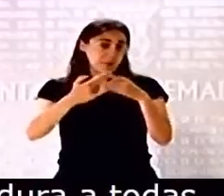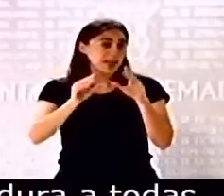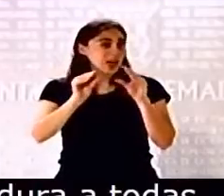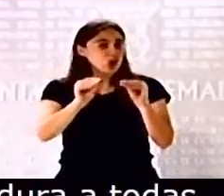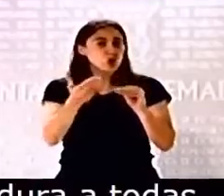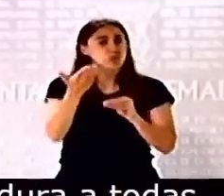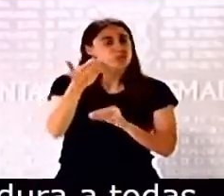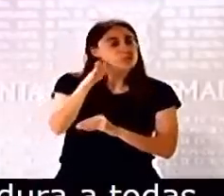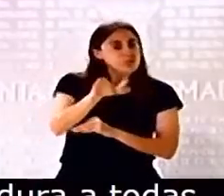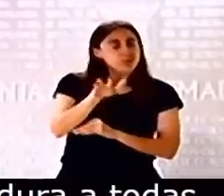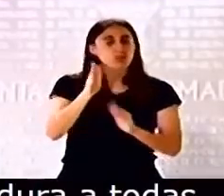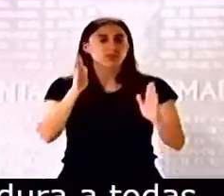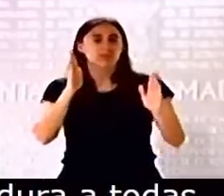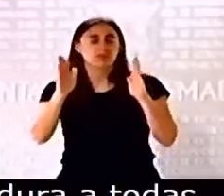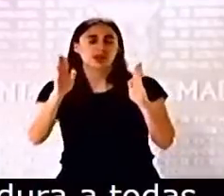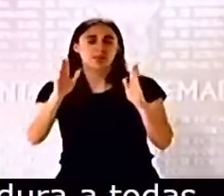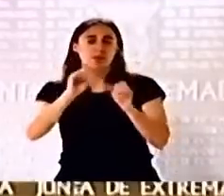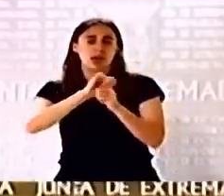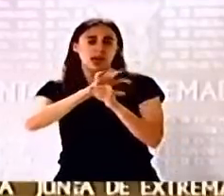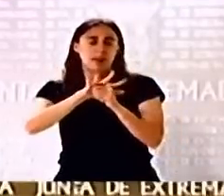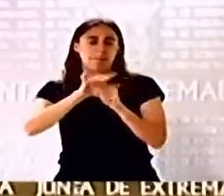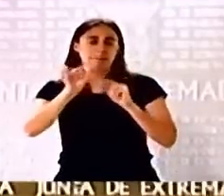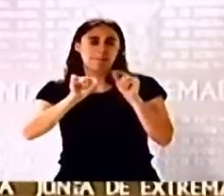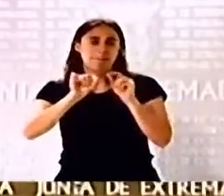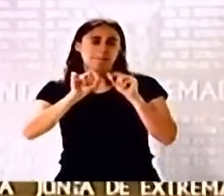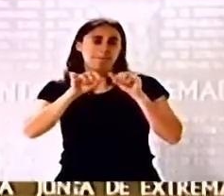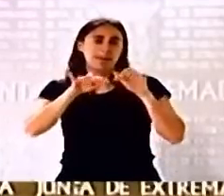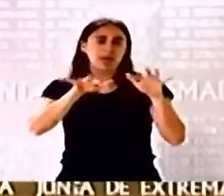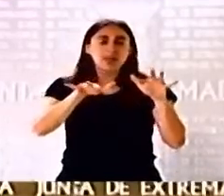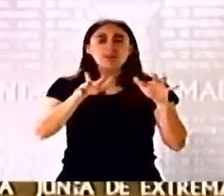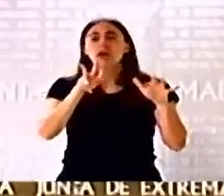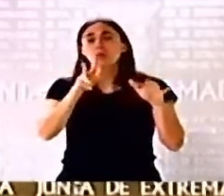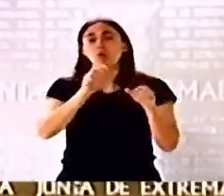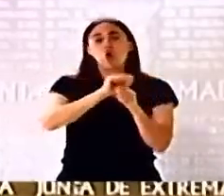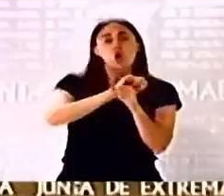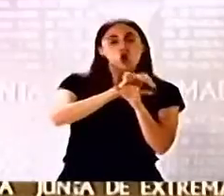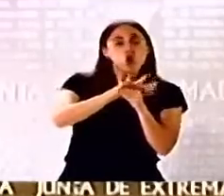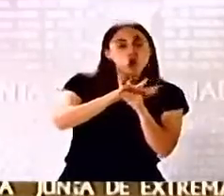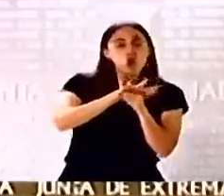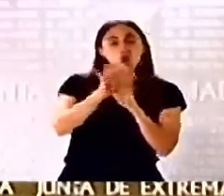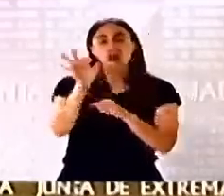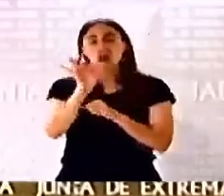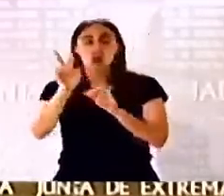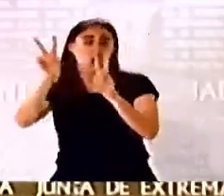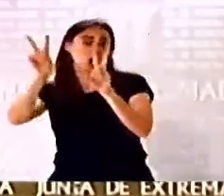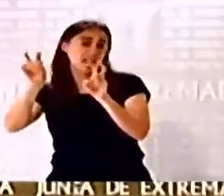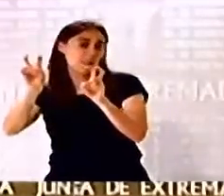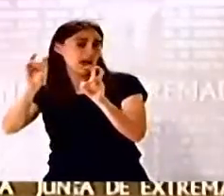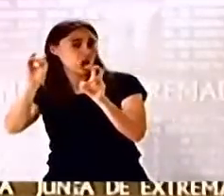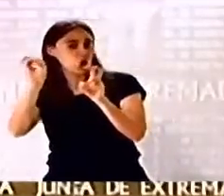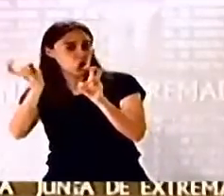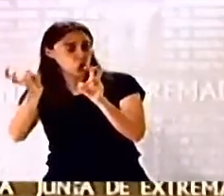tiempo de esta pandemia, sea por motivos de la COVID o sea por otros motivos